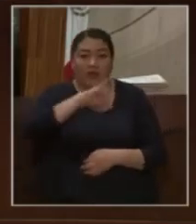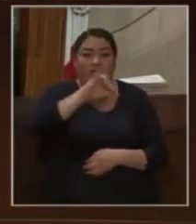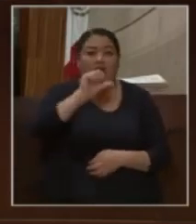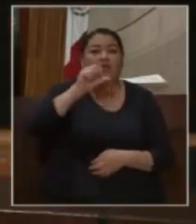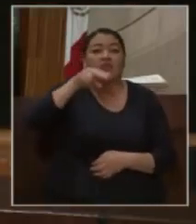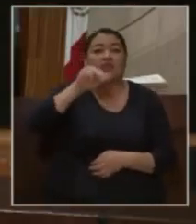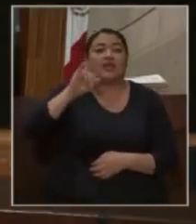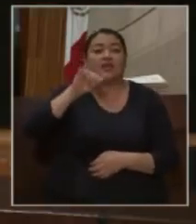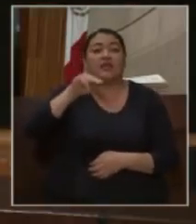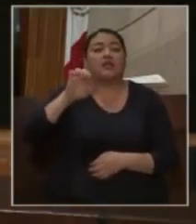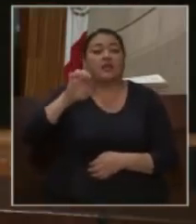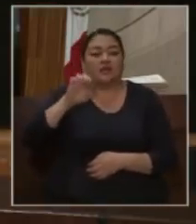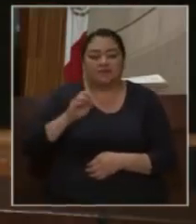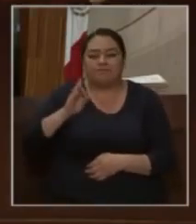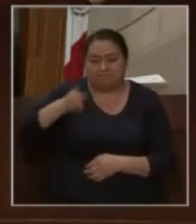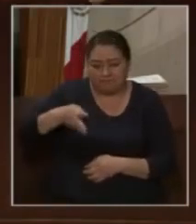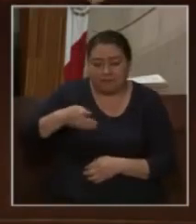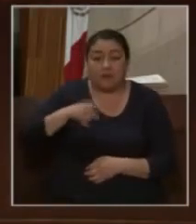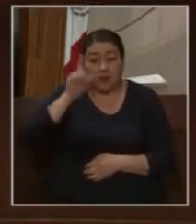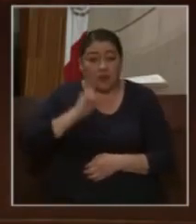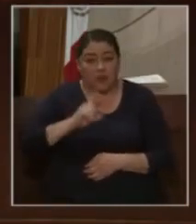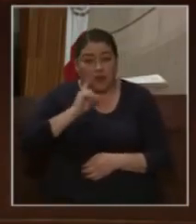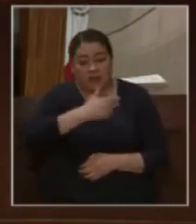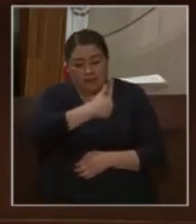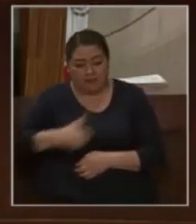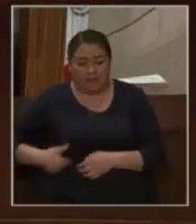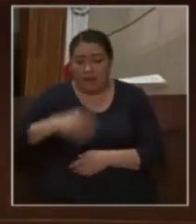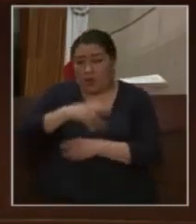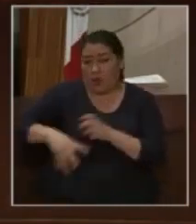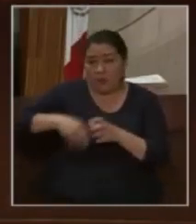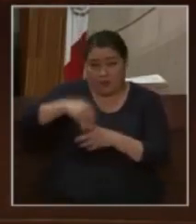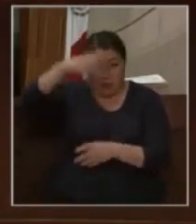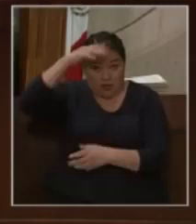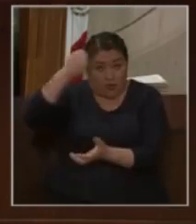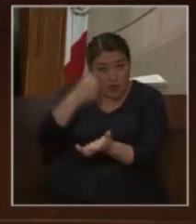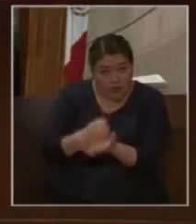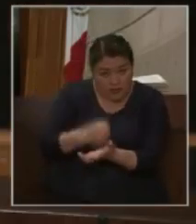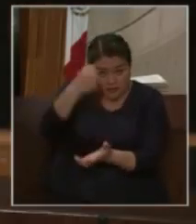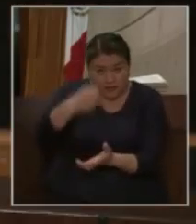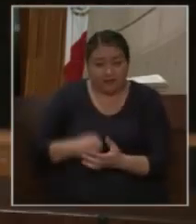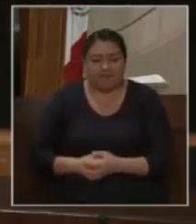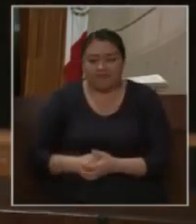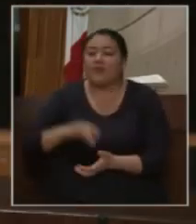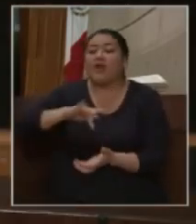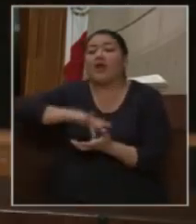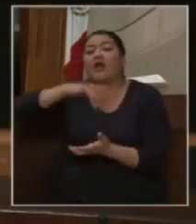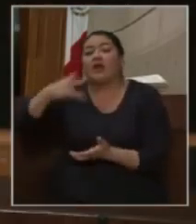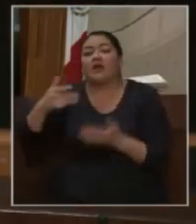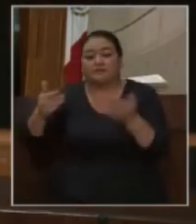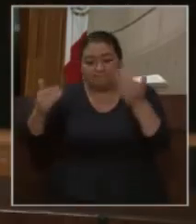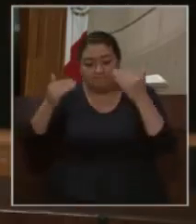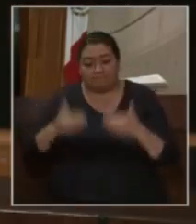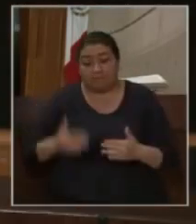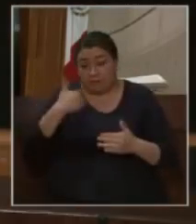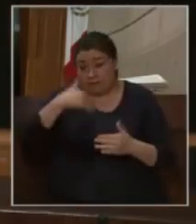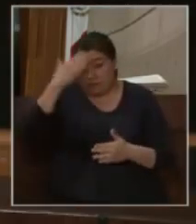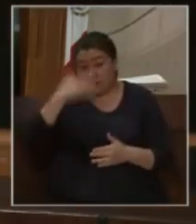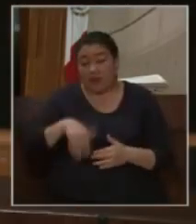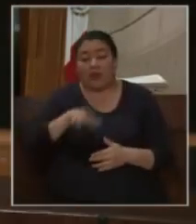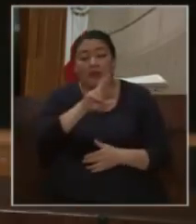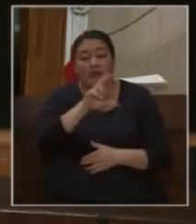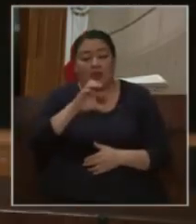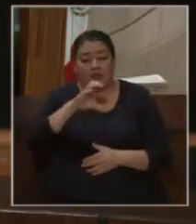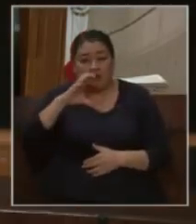Tolara Malasís. A favor. Magistrada Presidenta, los asuntos de la cuenta fueron aprobados por unanimidad de votos. Gracias. En consecuencia, en el recurso